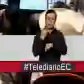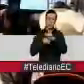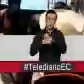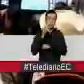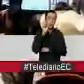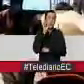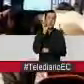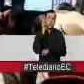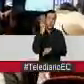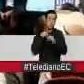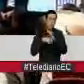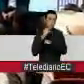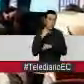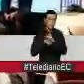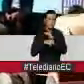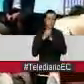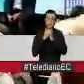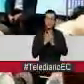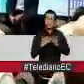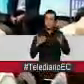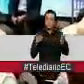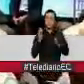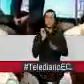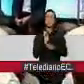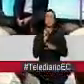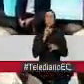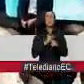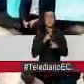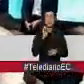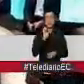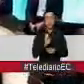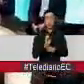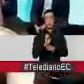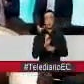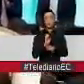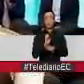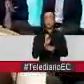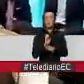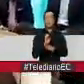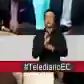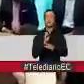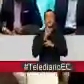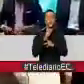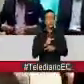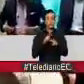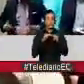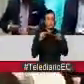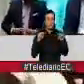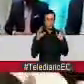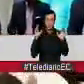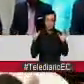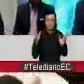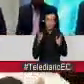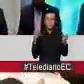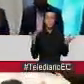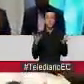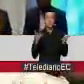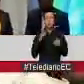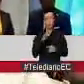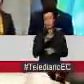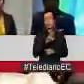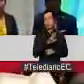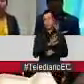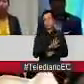fruta. Y justamente se ha denominado por parte del Ecuador, Ecuador Premium and Sustainable. La feria que se desarrollará entre